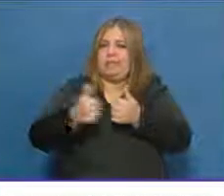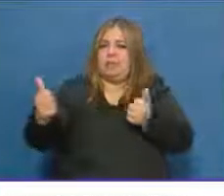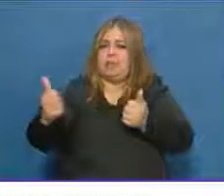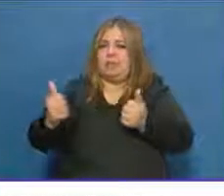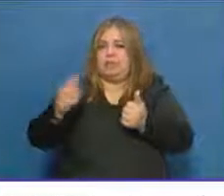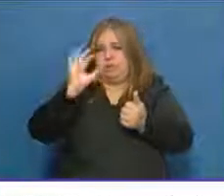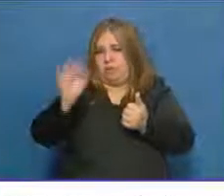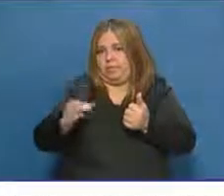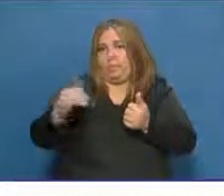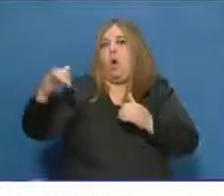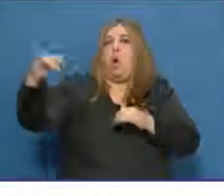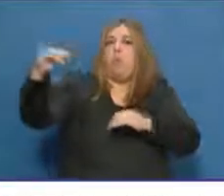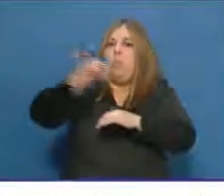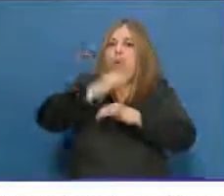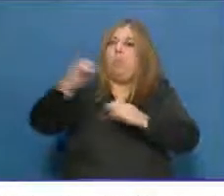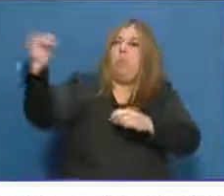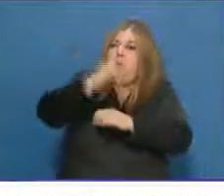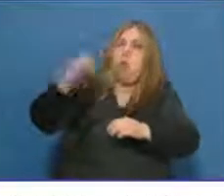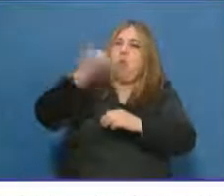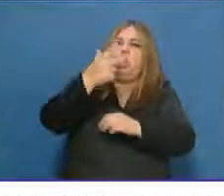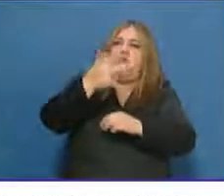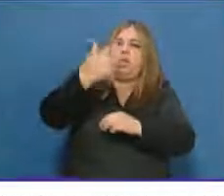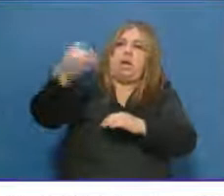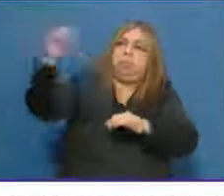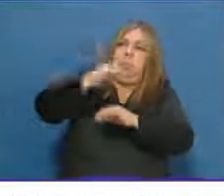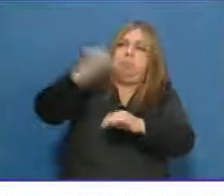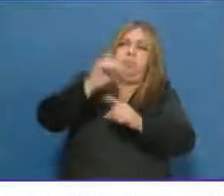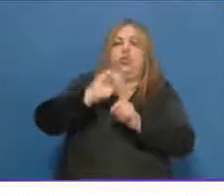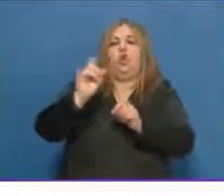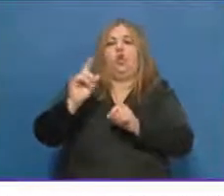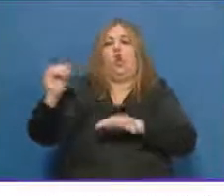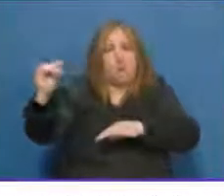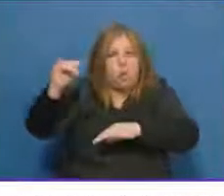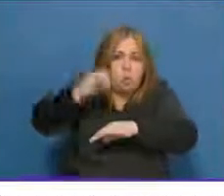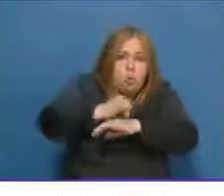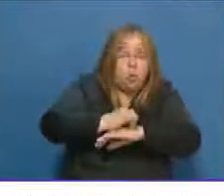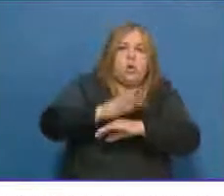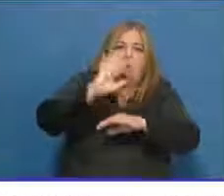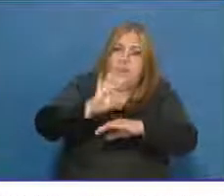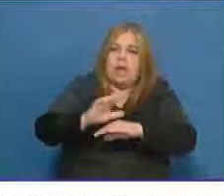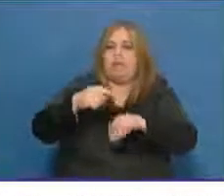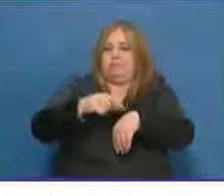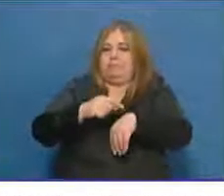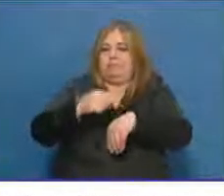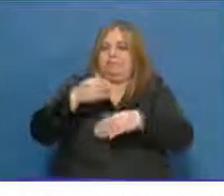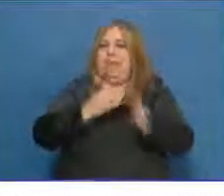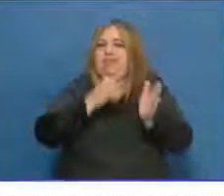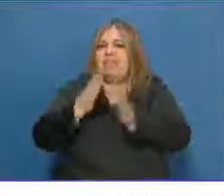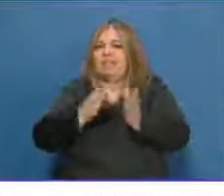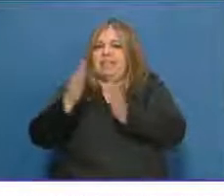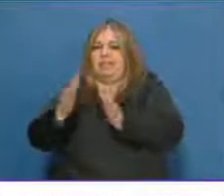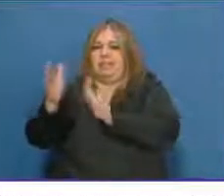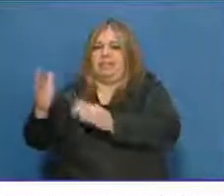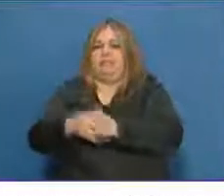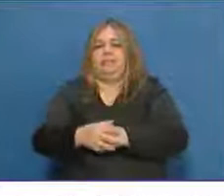cantidad de vuelos que van a poder operar simultáneamente, pero eso se puede arreglando los slots de operación del aeropuerto para que no haya una